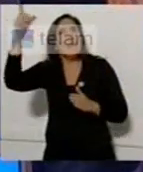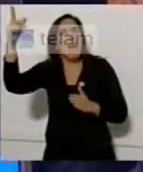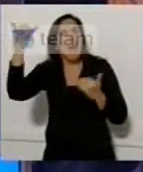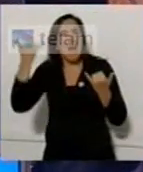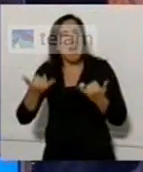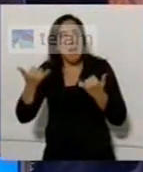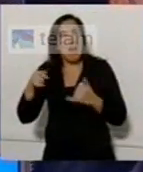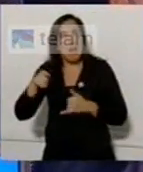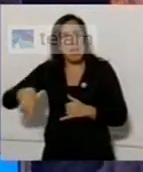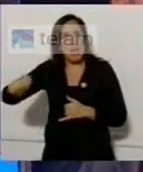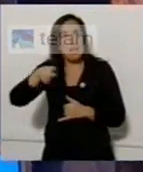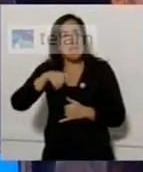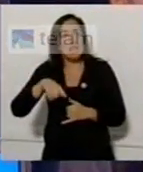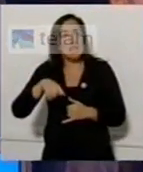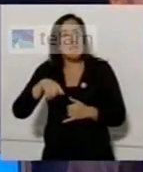también